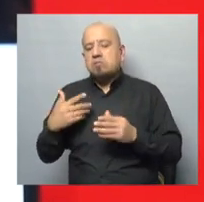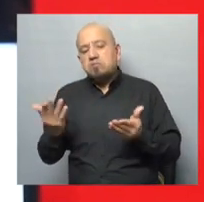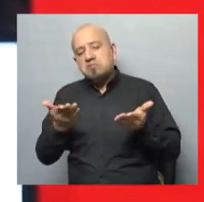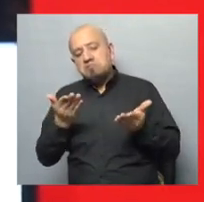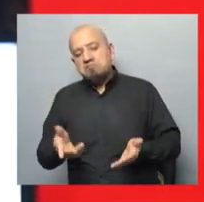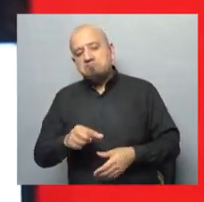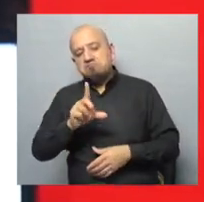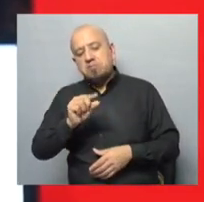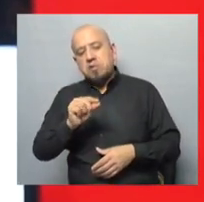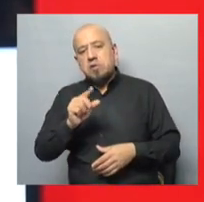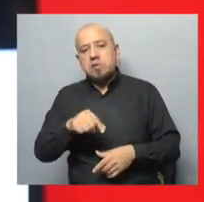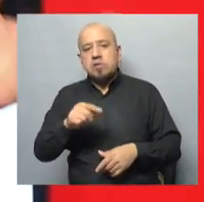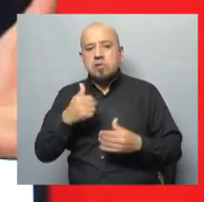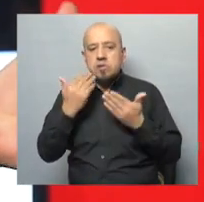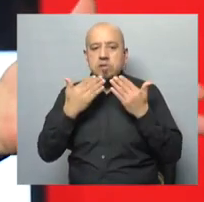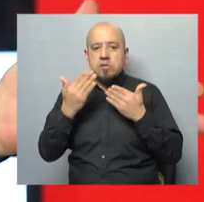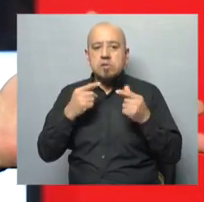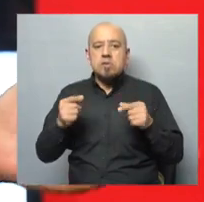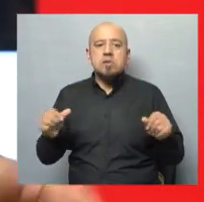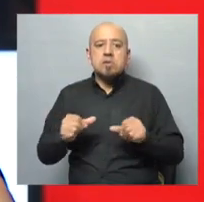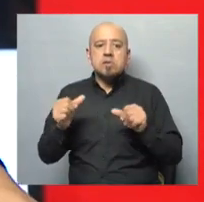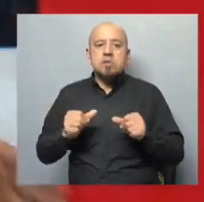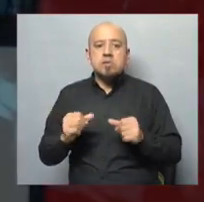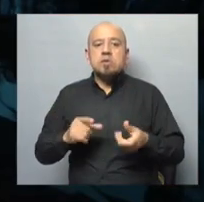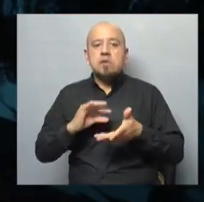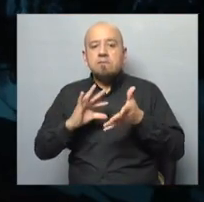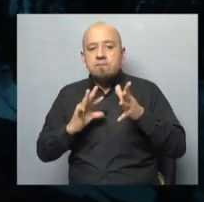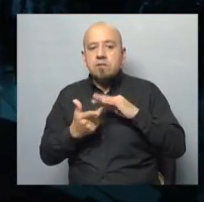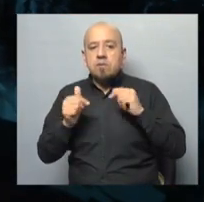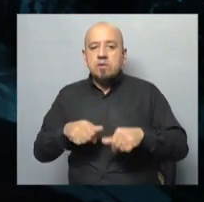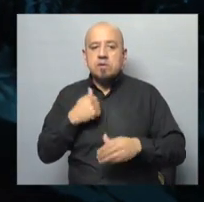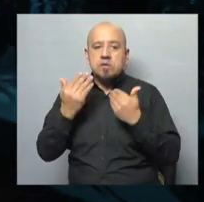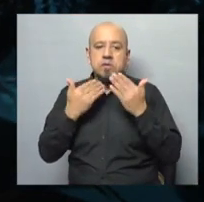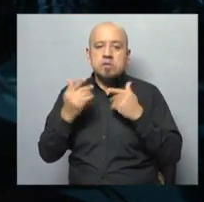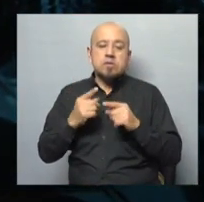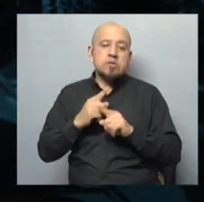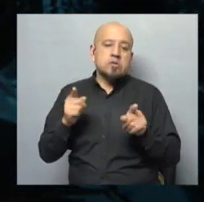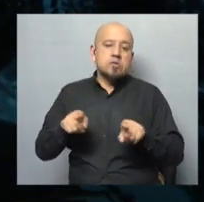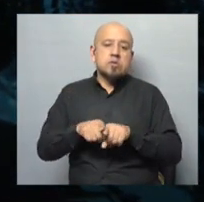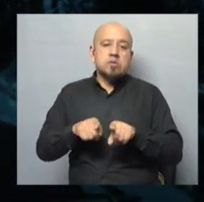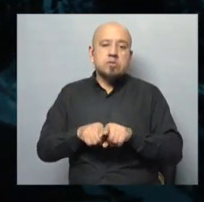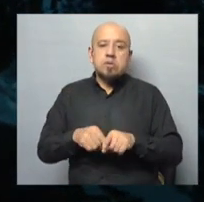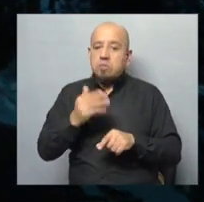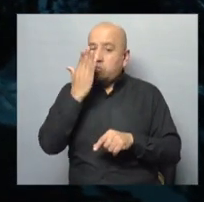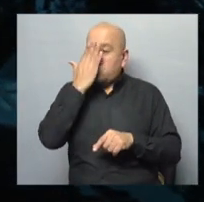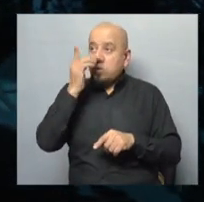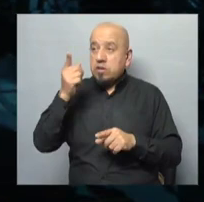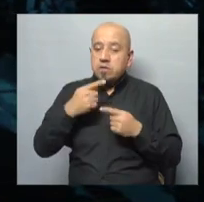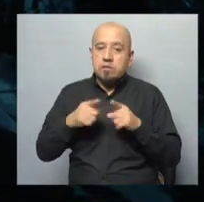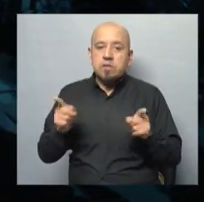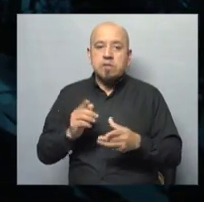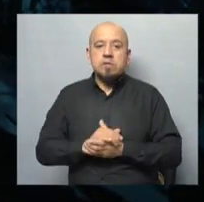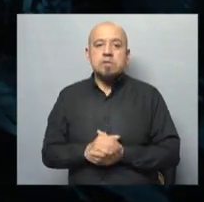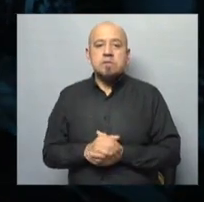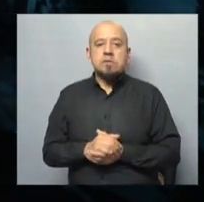que esta charla está construyendo en algún modo de ser que esta charla no podría ser la misma en polonia y